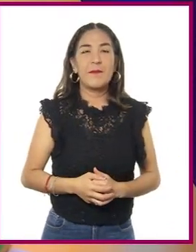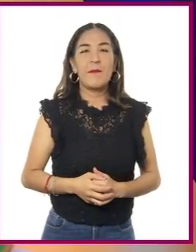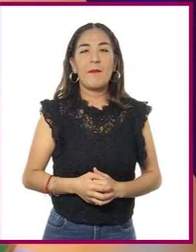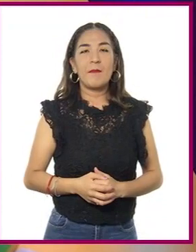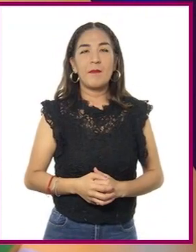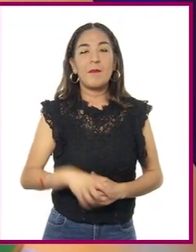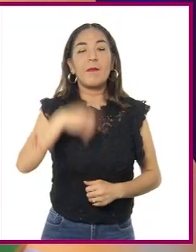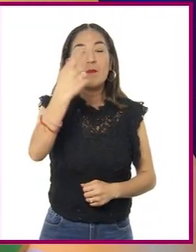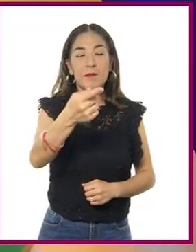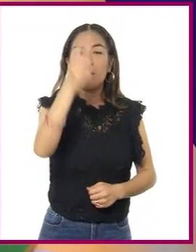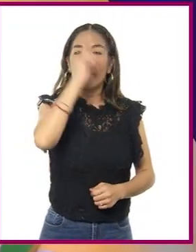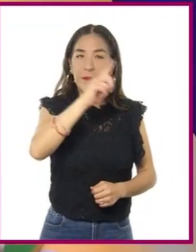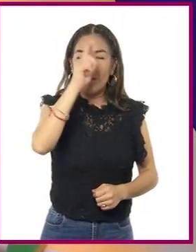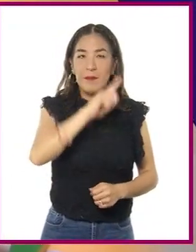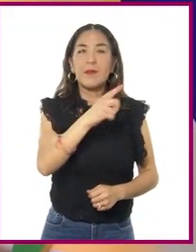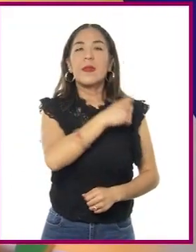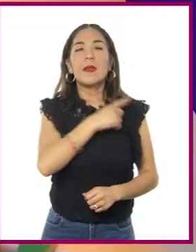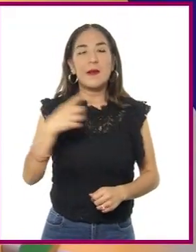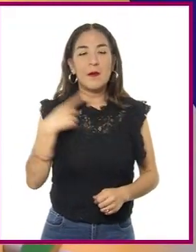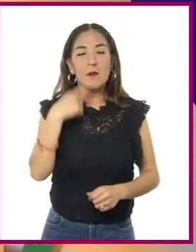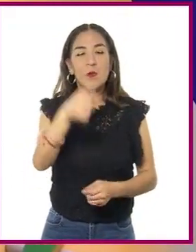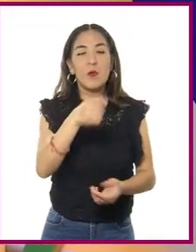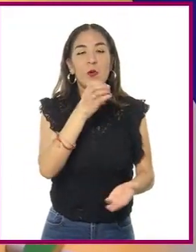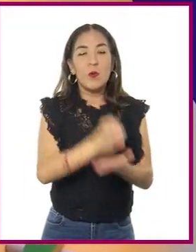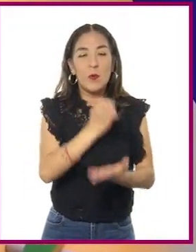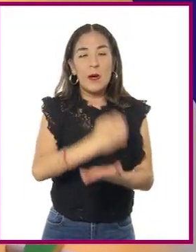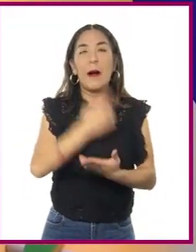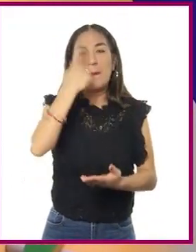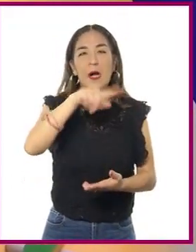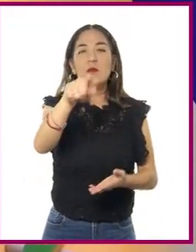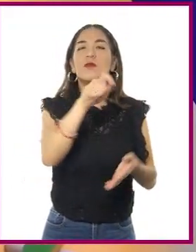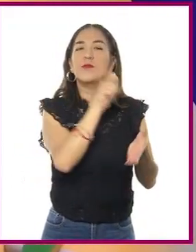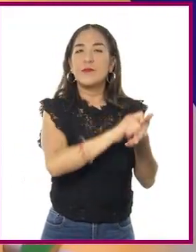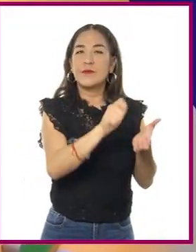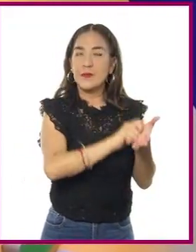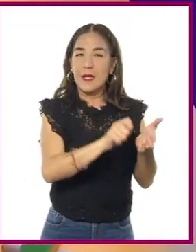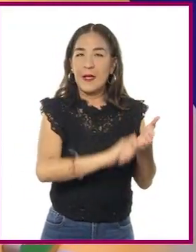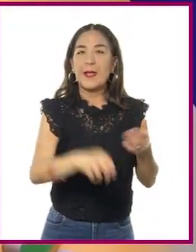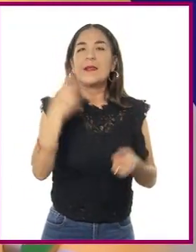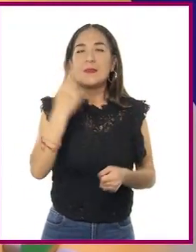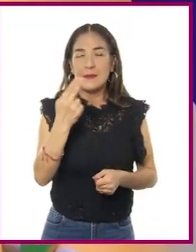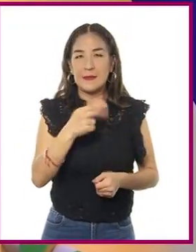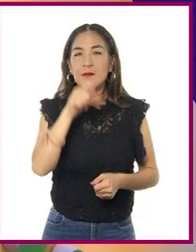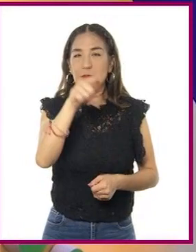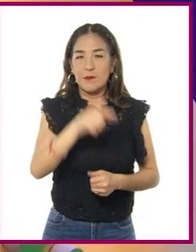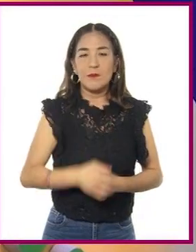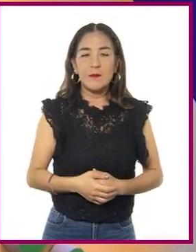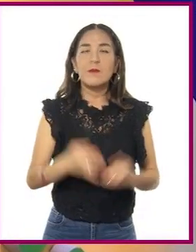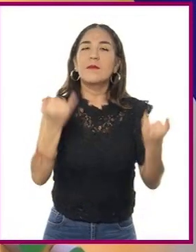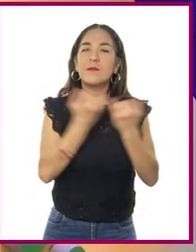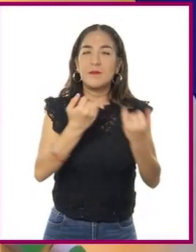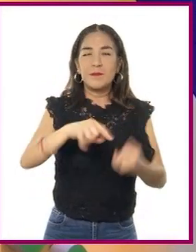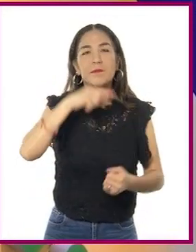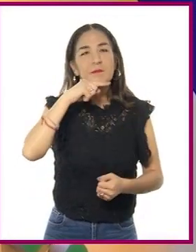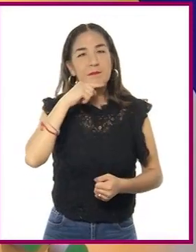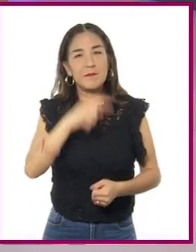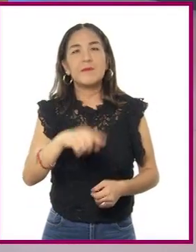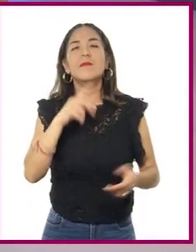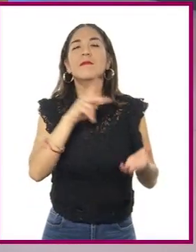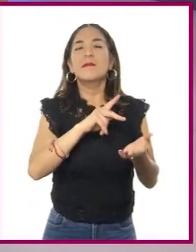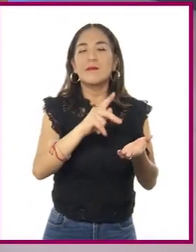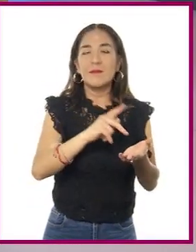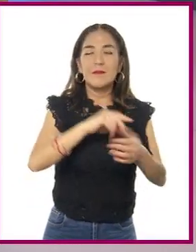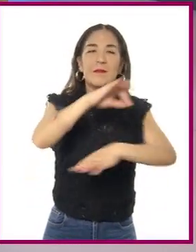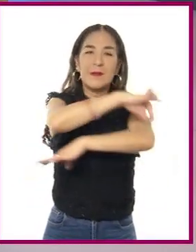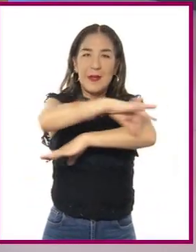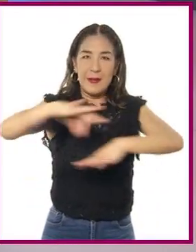Se le recomienda tener cerca su cuaderno para tomar las notas necesarias, así como lápiz, regla y una goma.